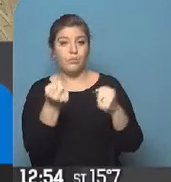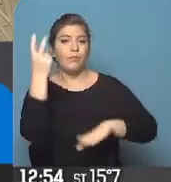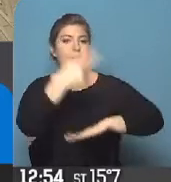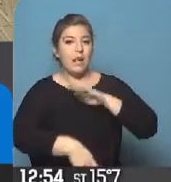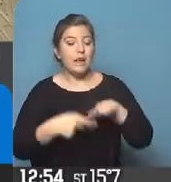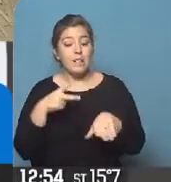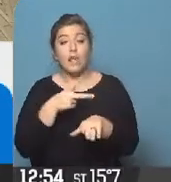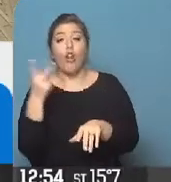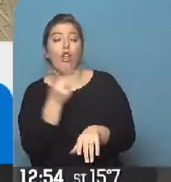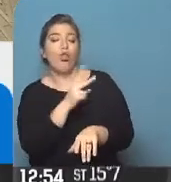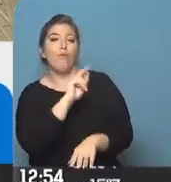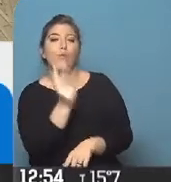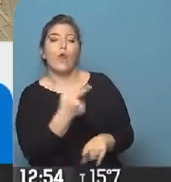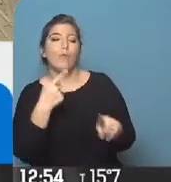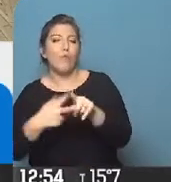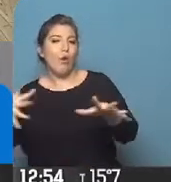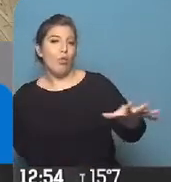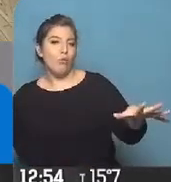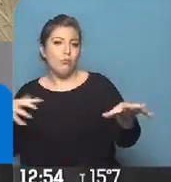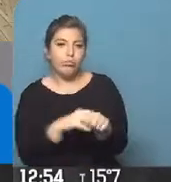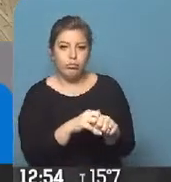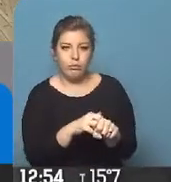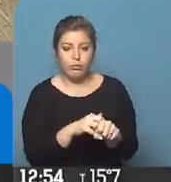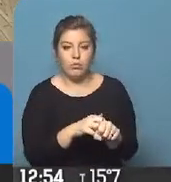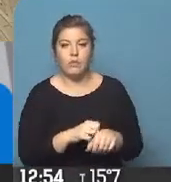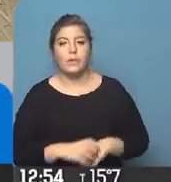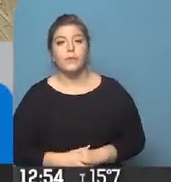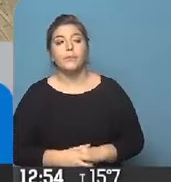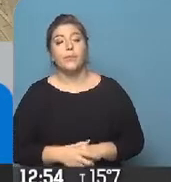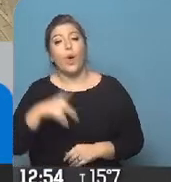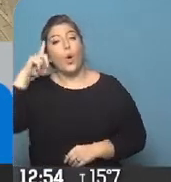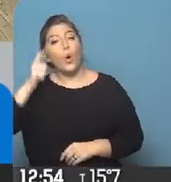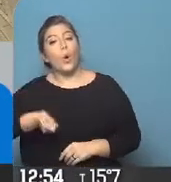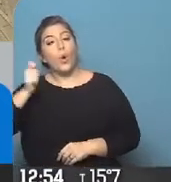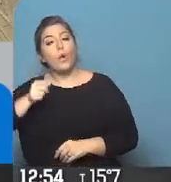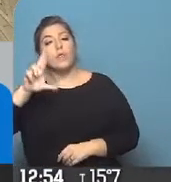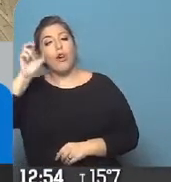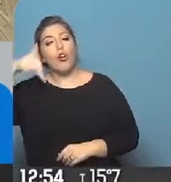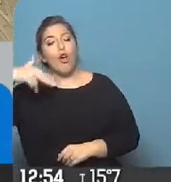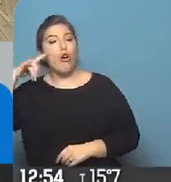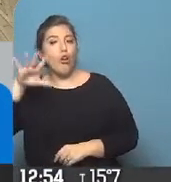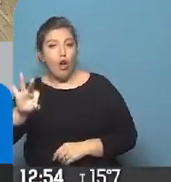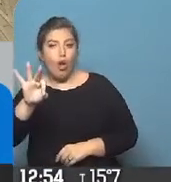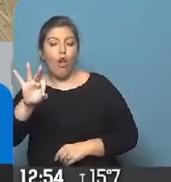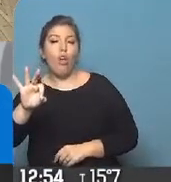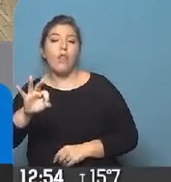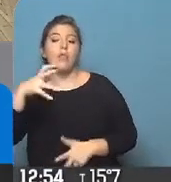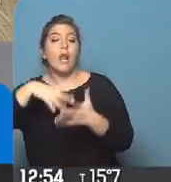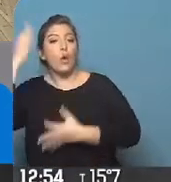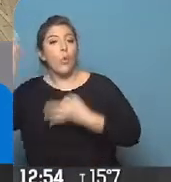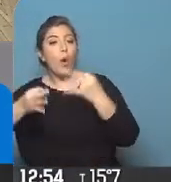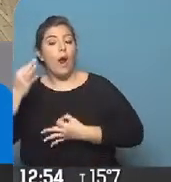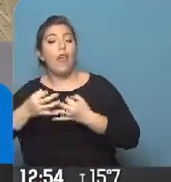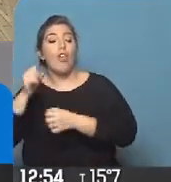ambos murieron claro por el fuerte impacto recibido el juez guillermo rango de juzgado criminal y correccional número 22